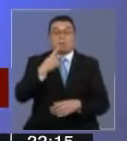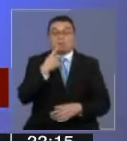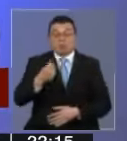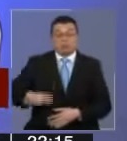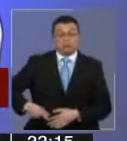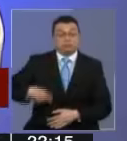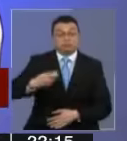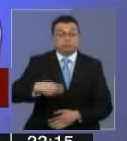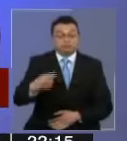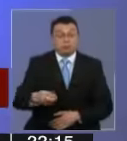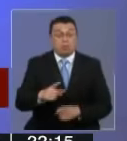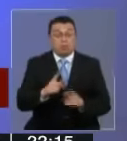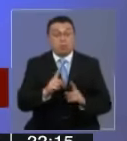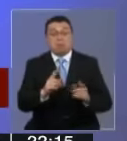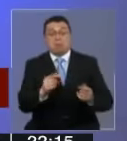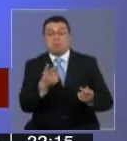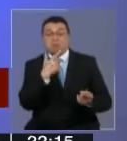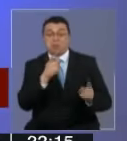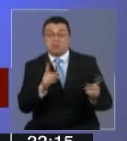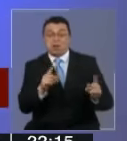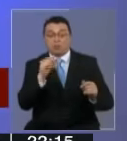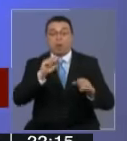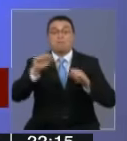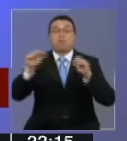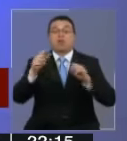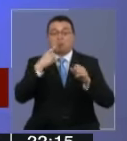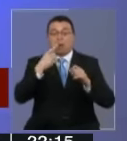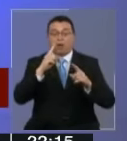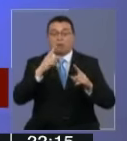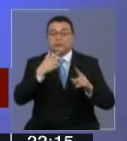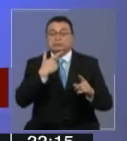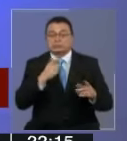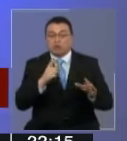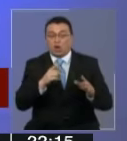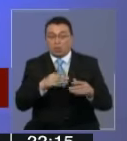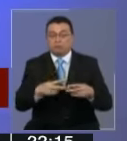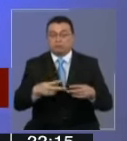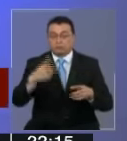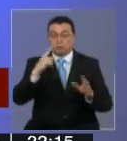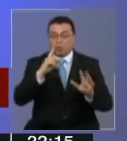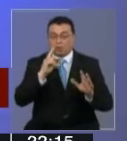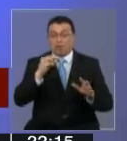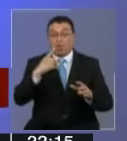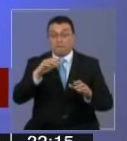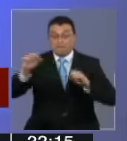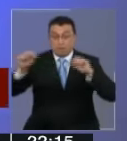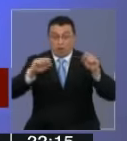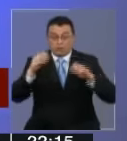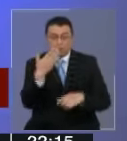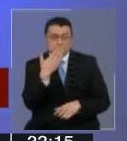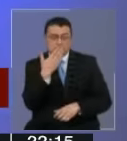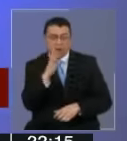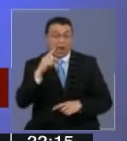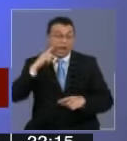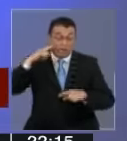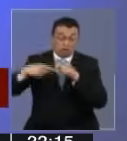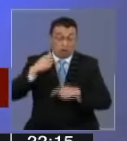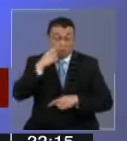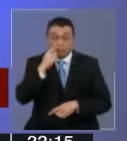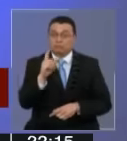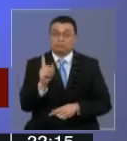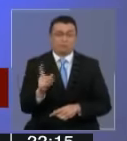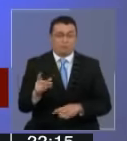fácil, no habría habido ningún interés por parte de las autoridades políticas en seguir con el asunto. Por lo tanto, no hay que hacer un curso de política intensivo en la historia de la humanidad para saber que eso